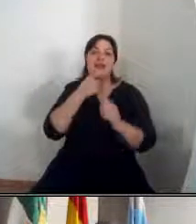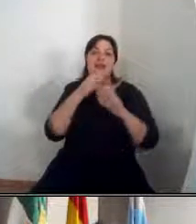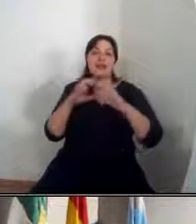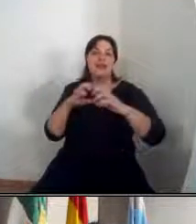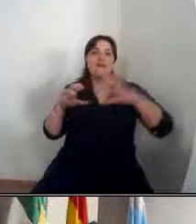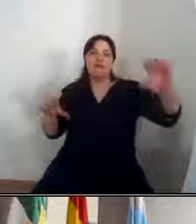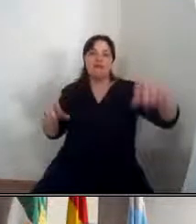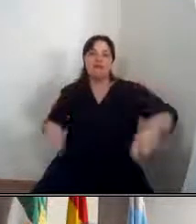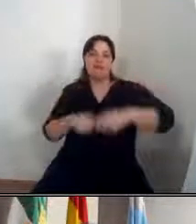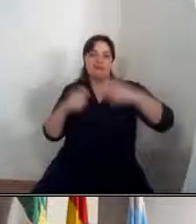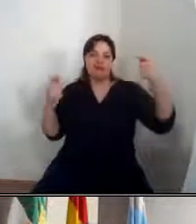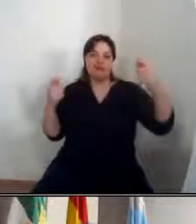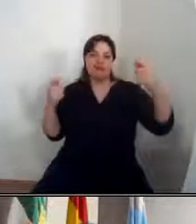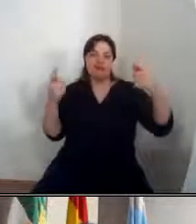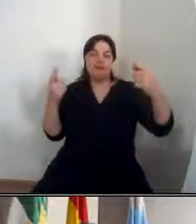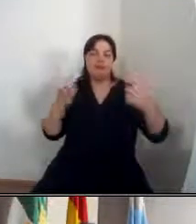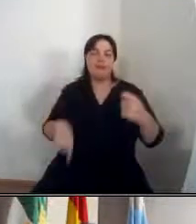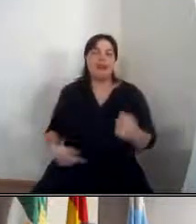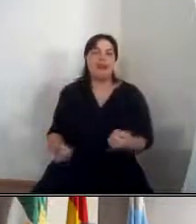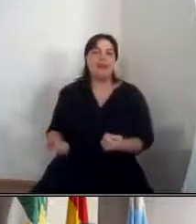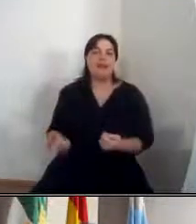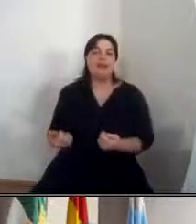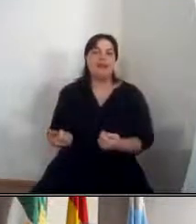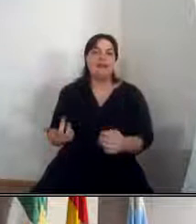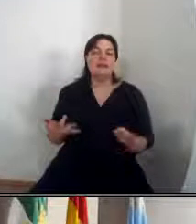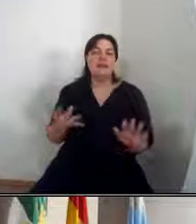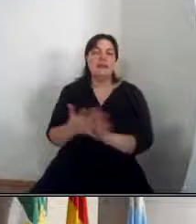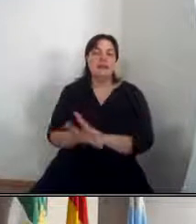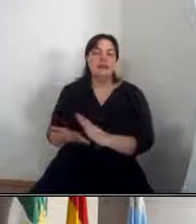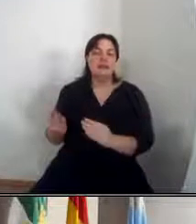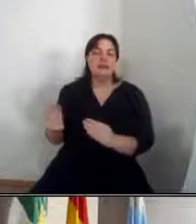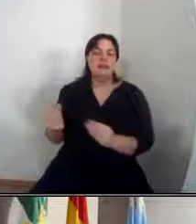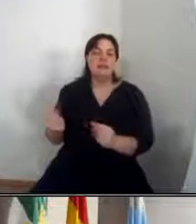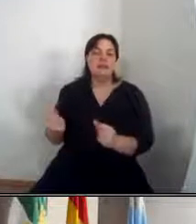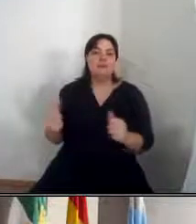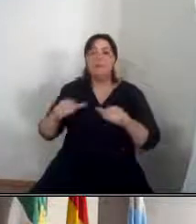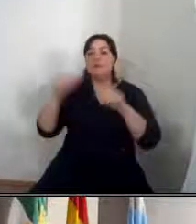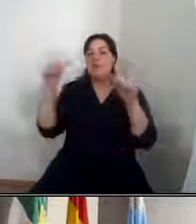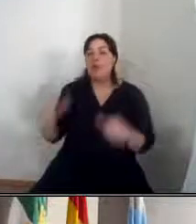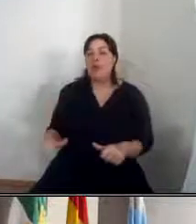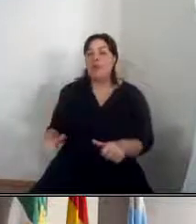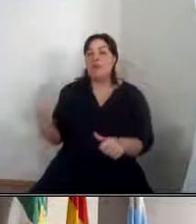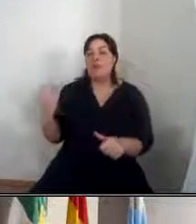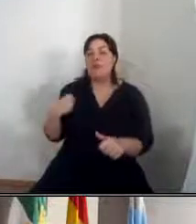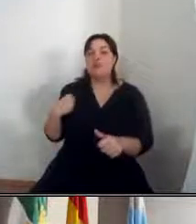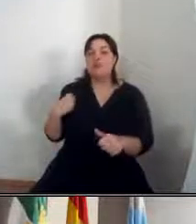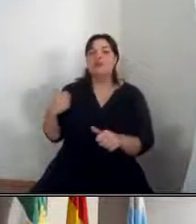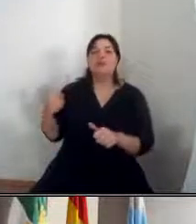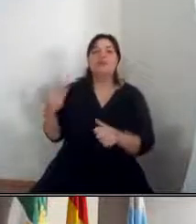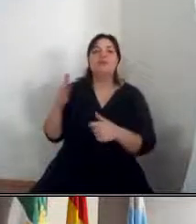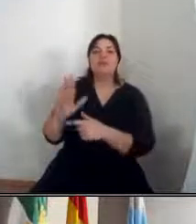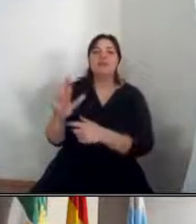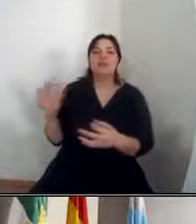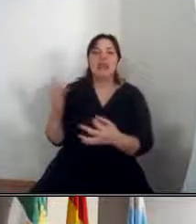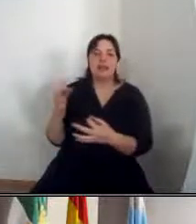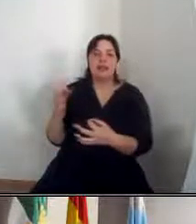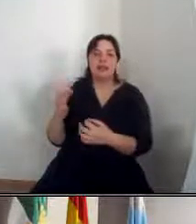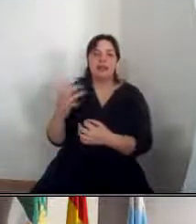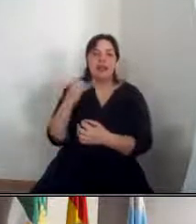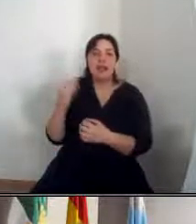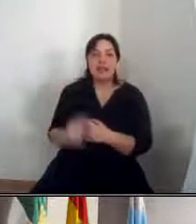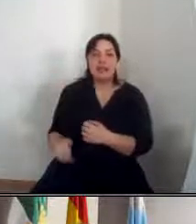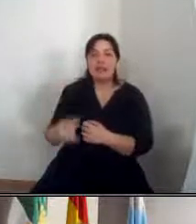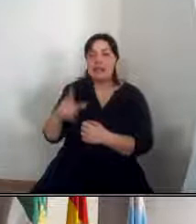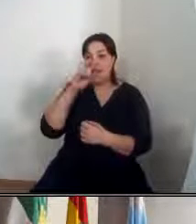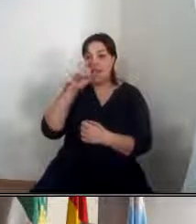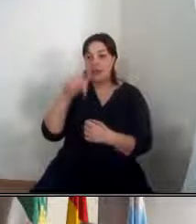significó, francamente, la ruptura de una parte de lo que el modelo representaba. La crisis del 2020